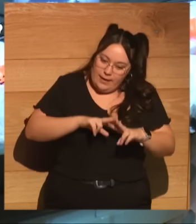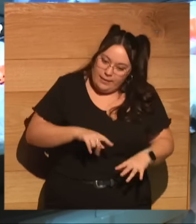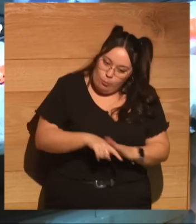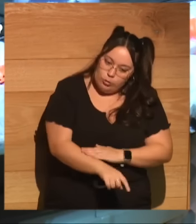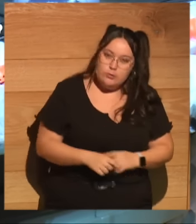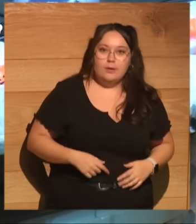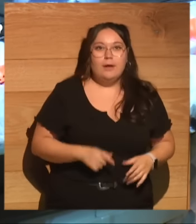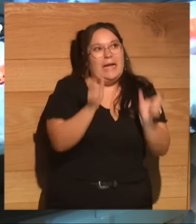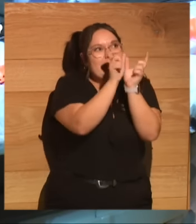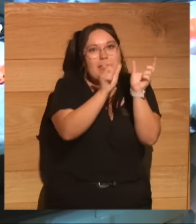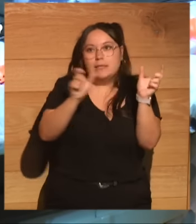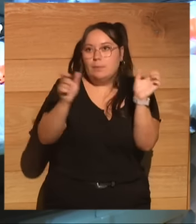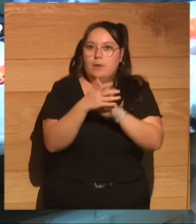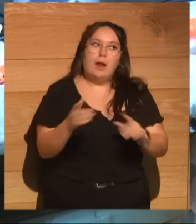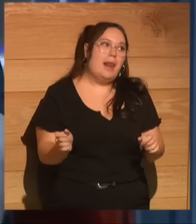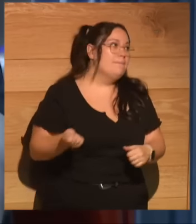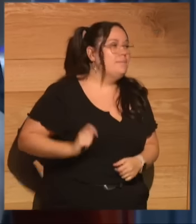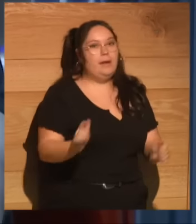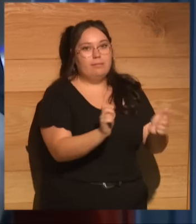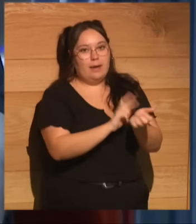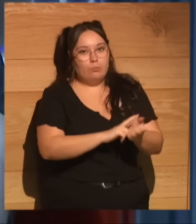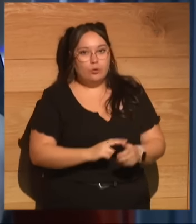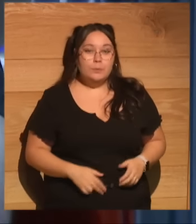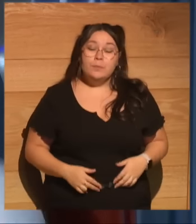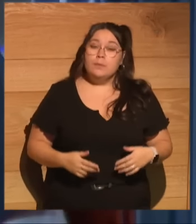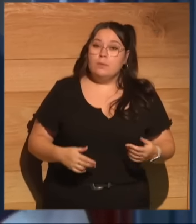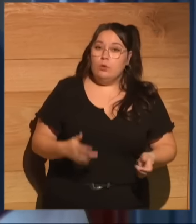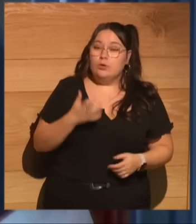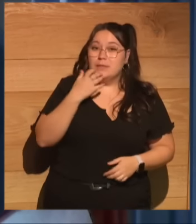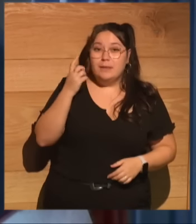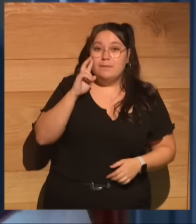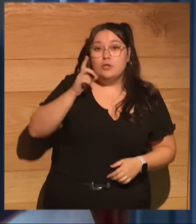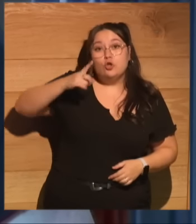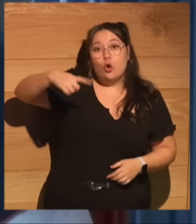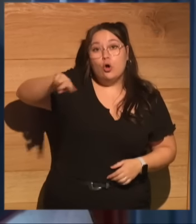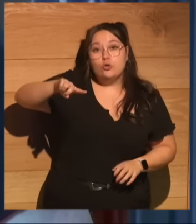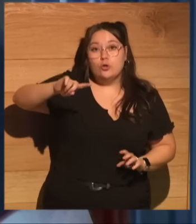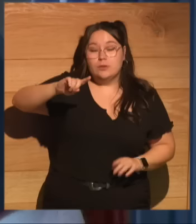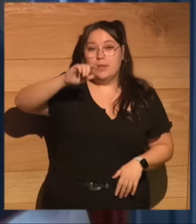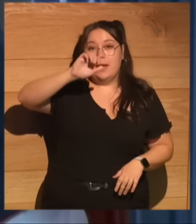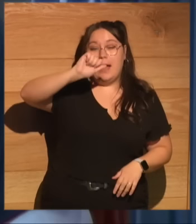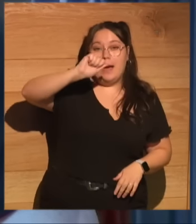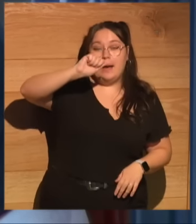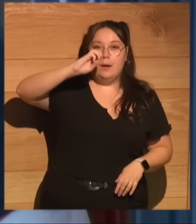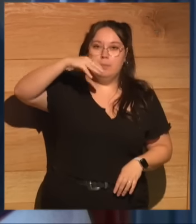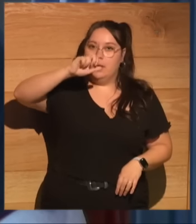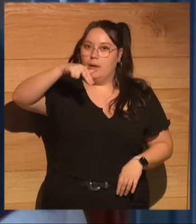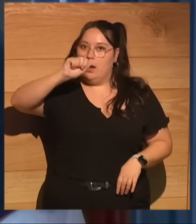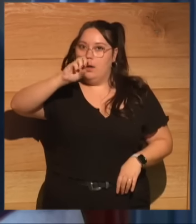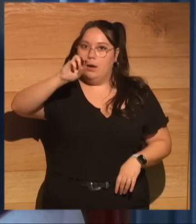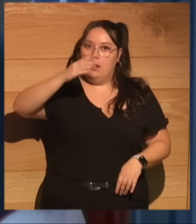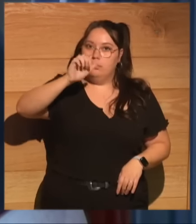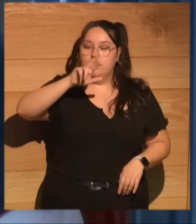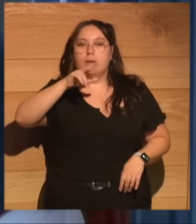siempre. Sintácticamente. Esto. A la mierda el ritmo. Fijaos cómo, si tú ves los otros, por ejemplo, de Amenábar, sí. Es lo mismo. Es, aquí